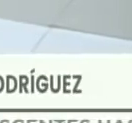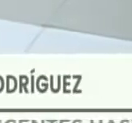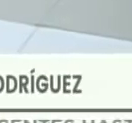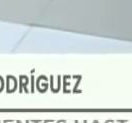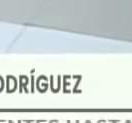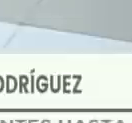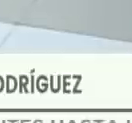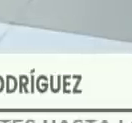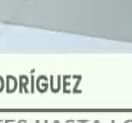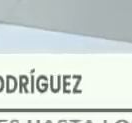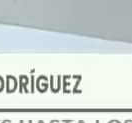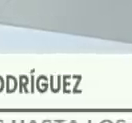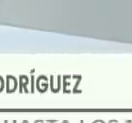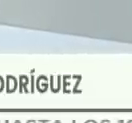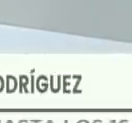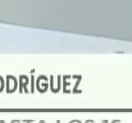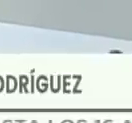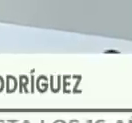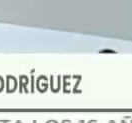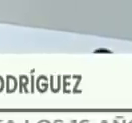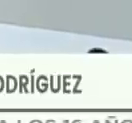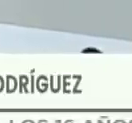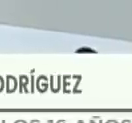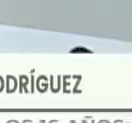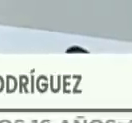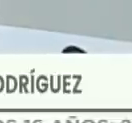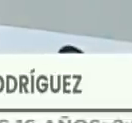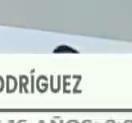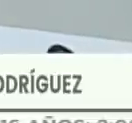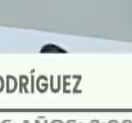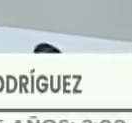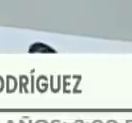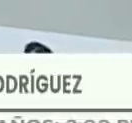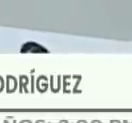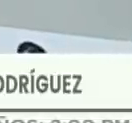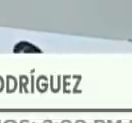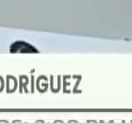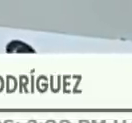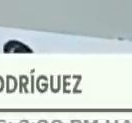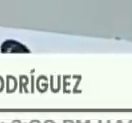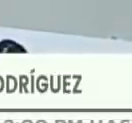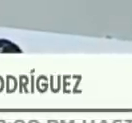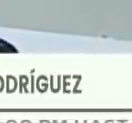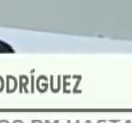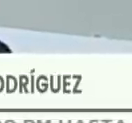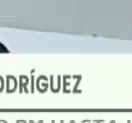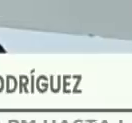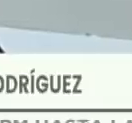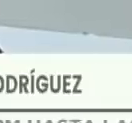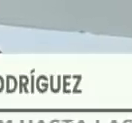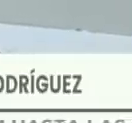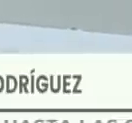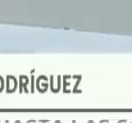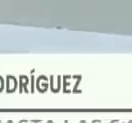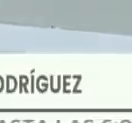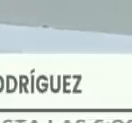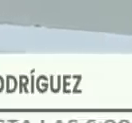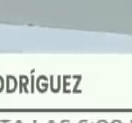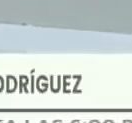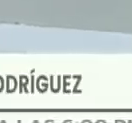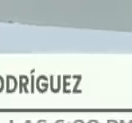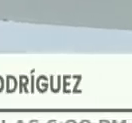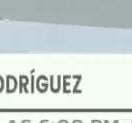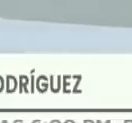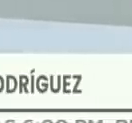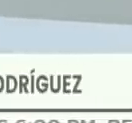y la Prevención del COVID-19. Yo excepcionalmente voy a retirarme la mascarilla